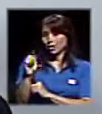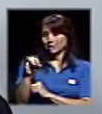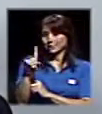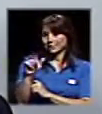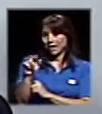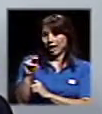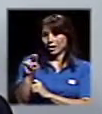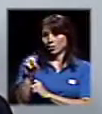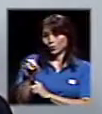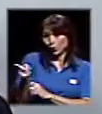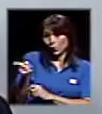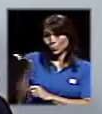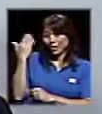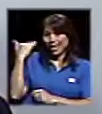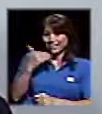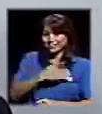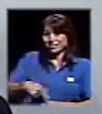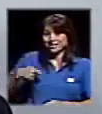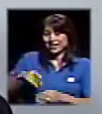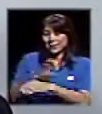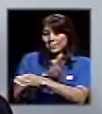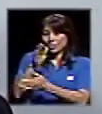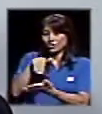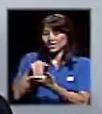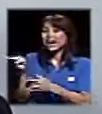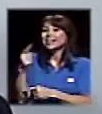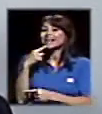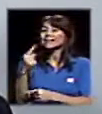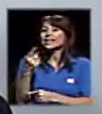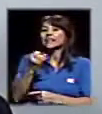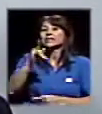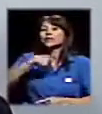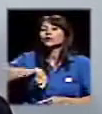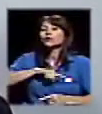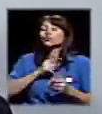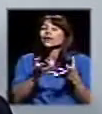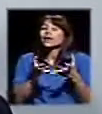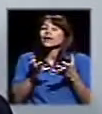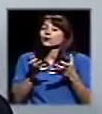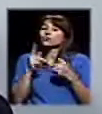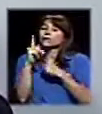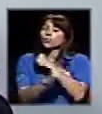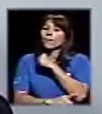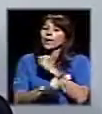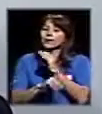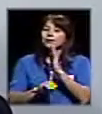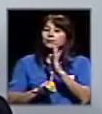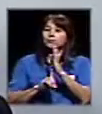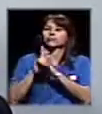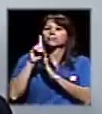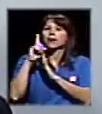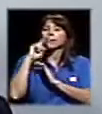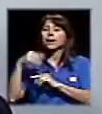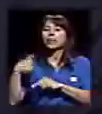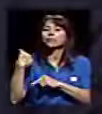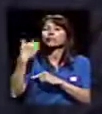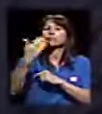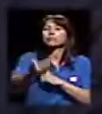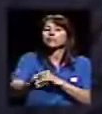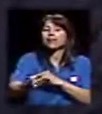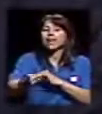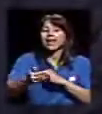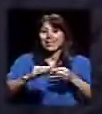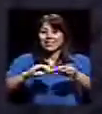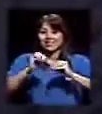Banco Central él decía que si queríamos ser un país desarrollado para los próximos 20 años, la tasa mínima de crecimiento debía ser un